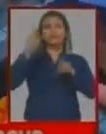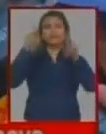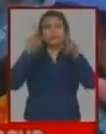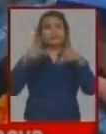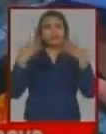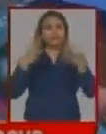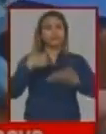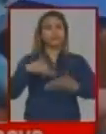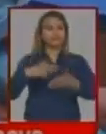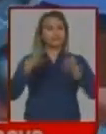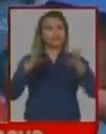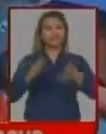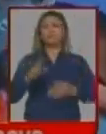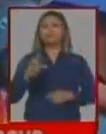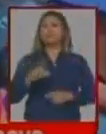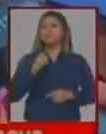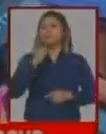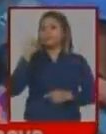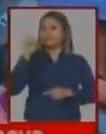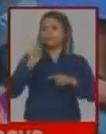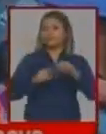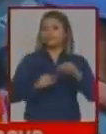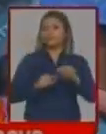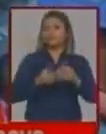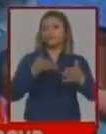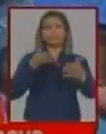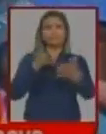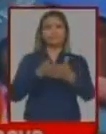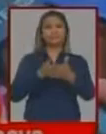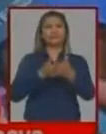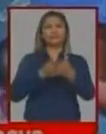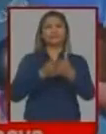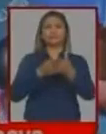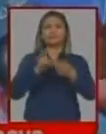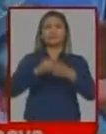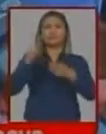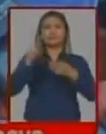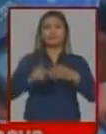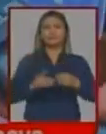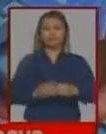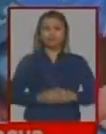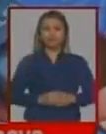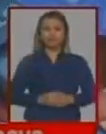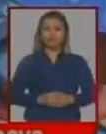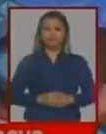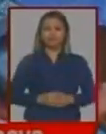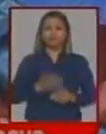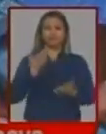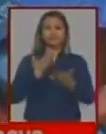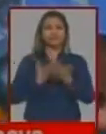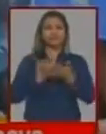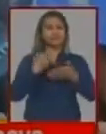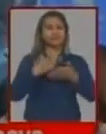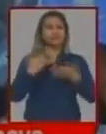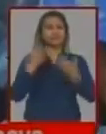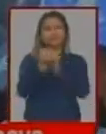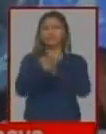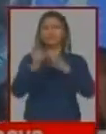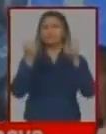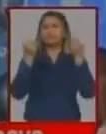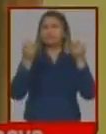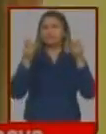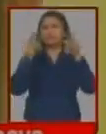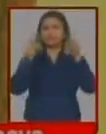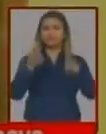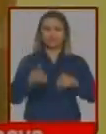que ha estudiado. Y no puede estar mellando la dignidad de un profesional bien formado que ha salvado miles